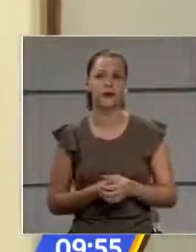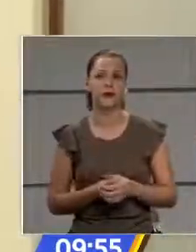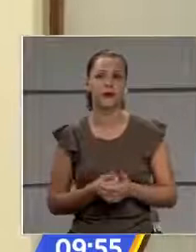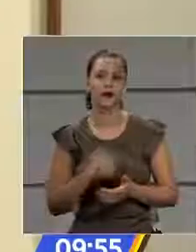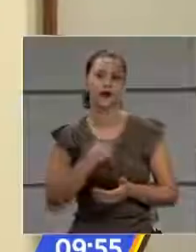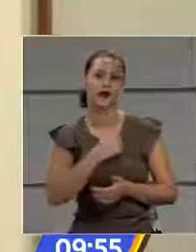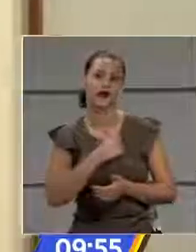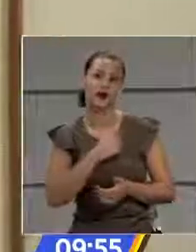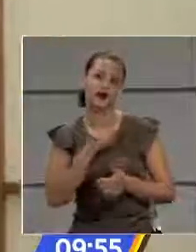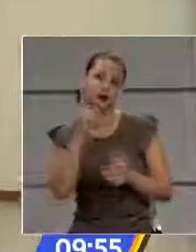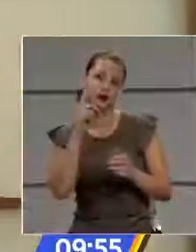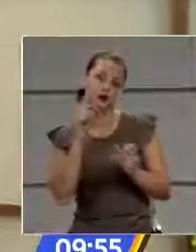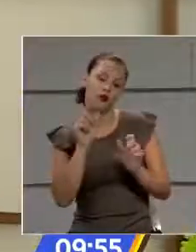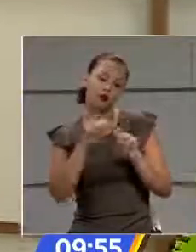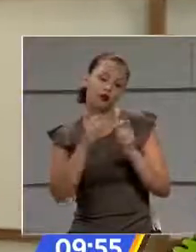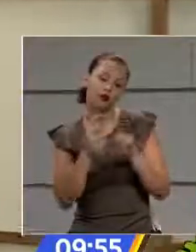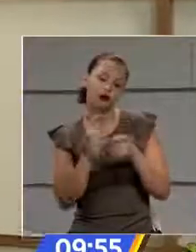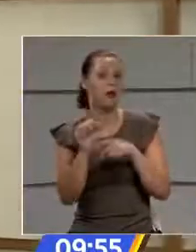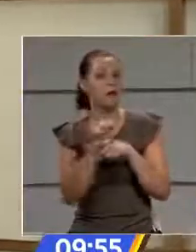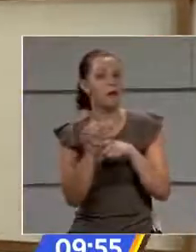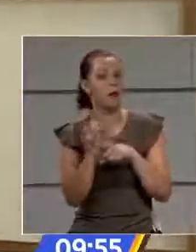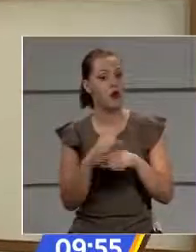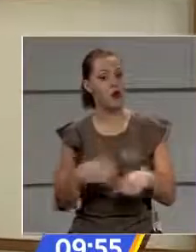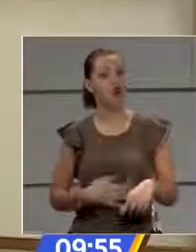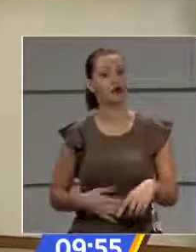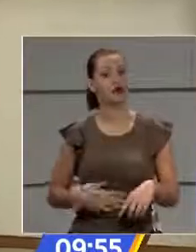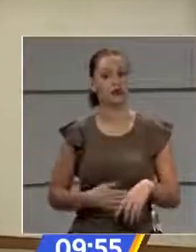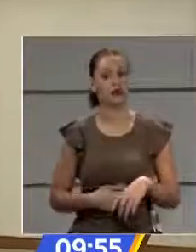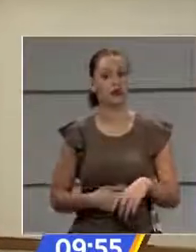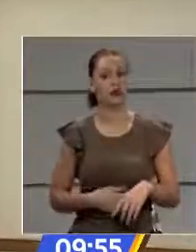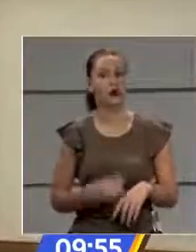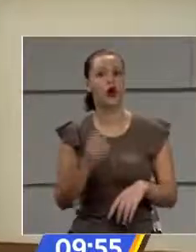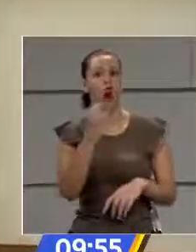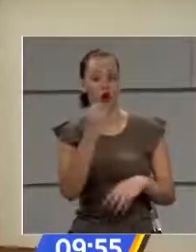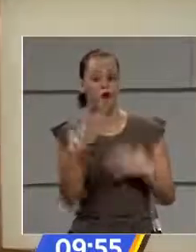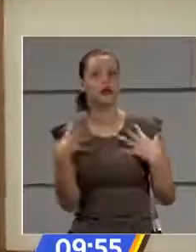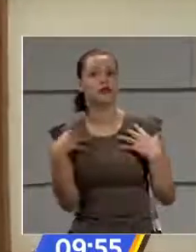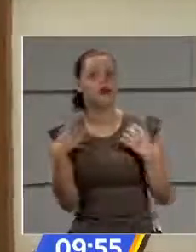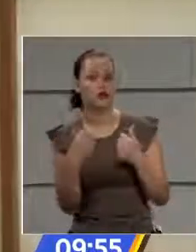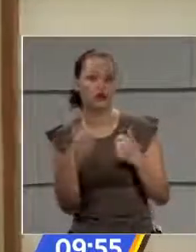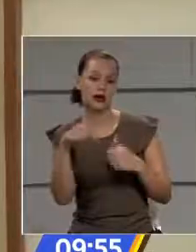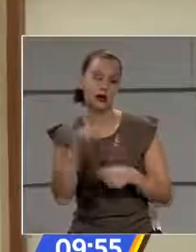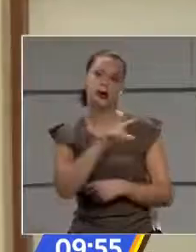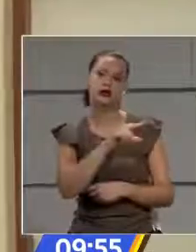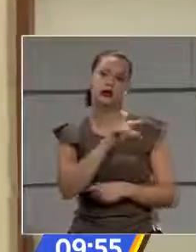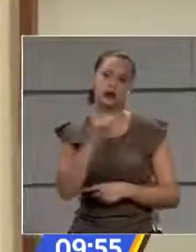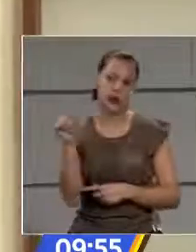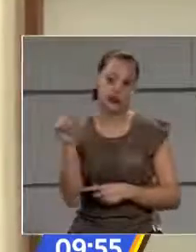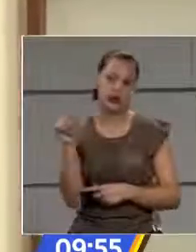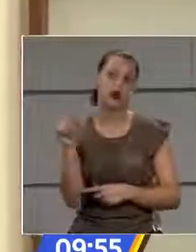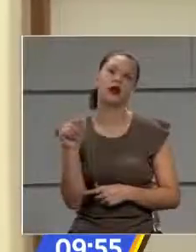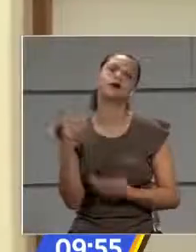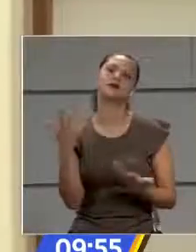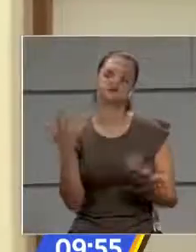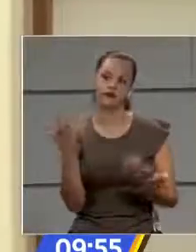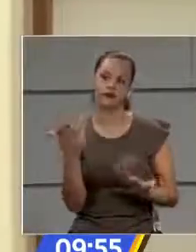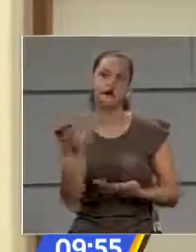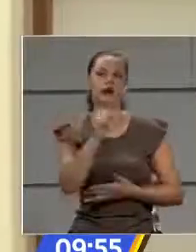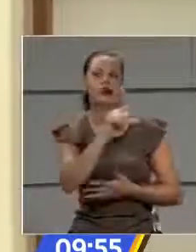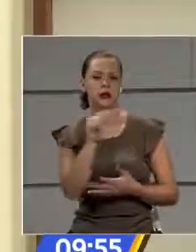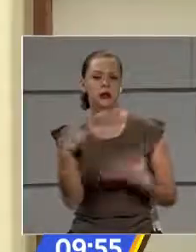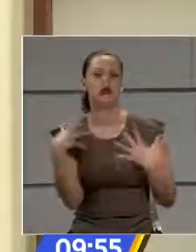se magullaron un poco. ¿Cómo vamos a ejercitar nuestro estómago? Perfecto. Comiendo saludable, más en esta semana, que fue la semana tomando de agüita.